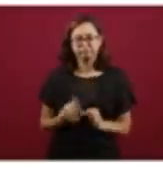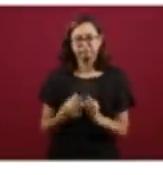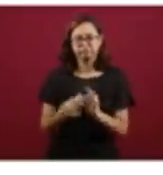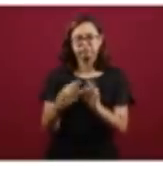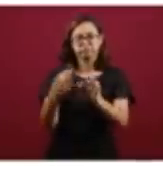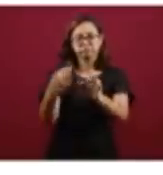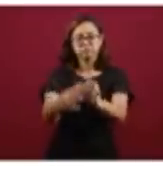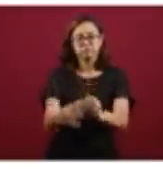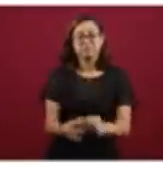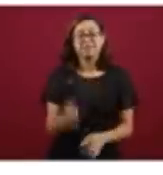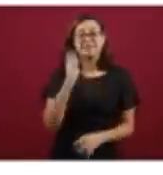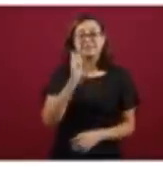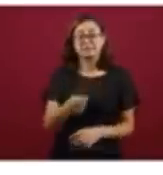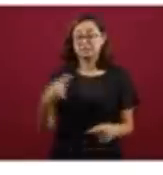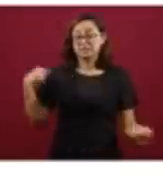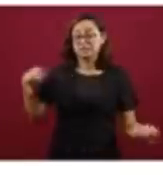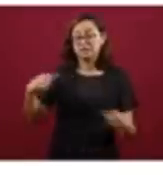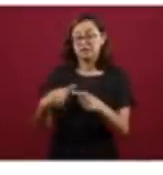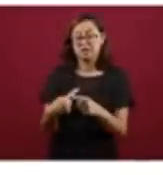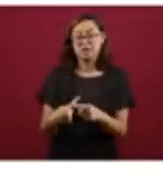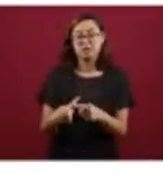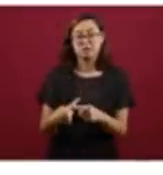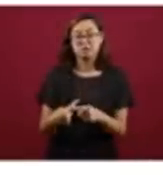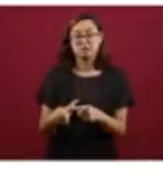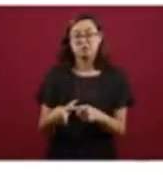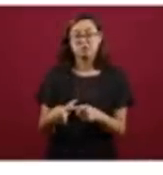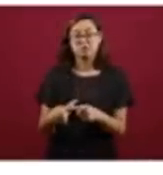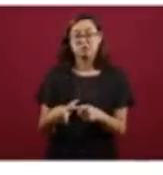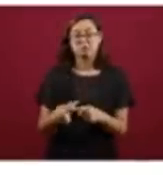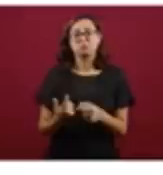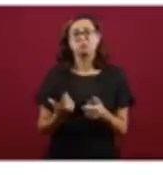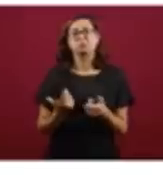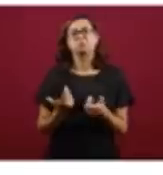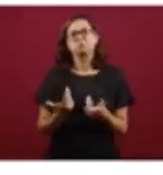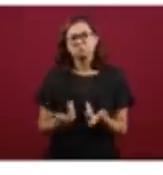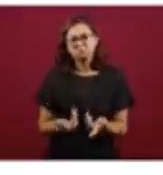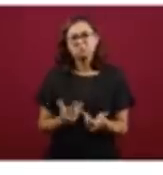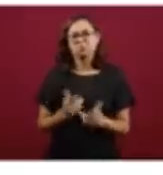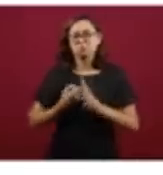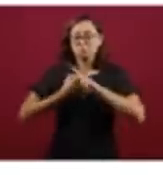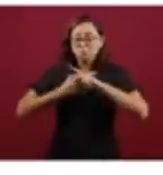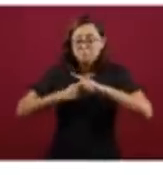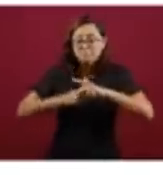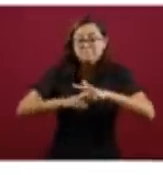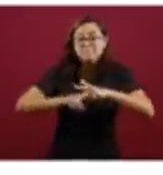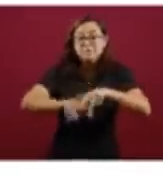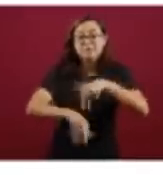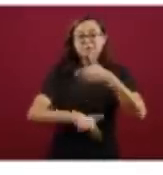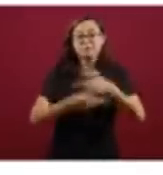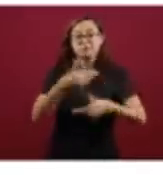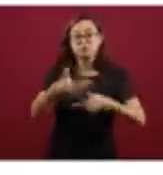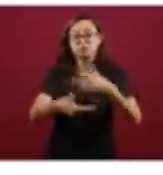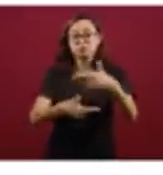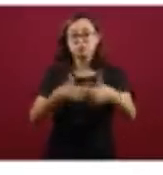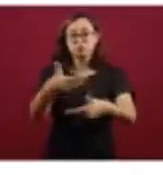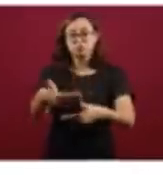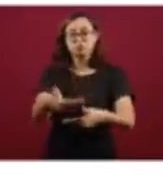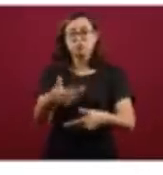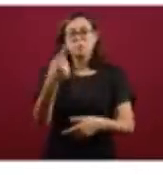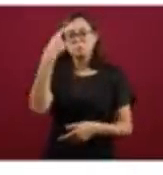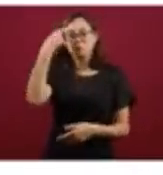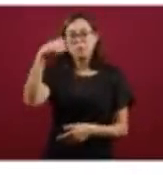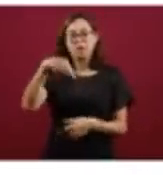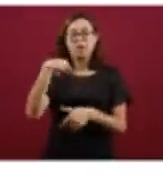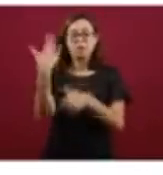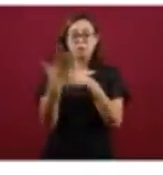que en estos meses de trabajo lo vamos implementando. Ese es el caso de poder lograr que